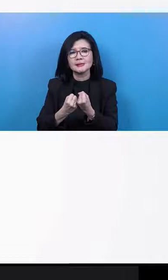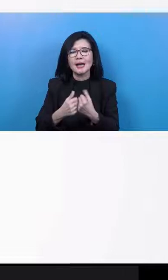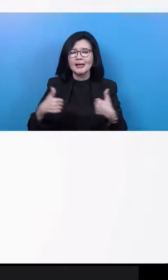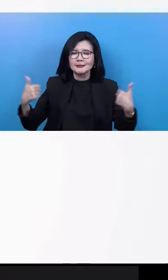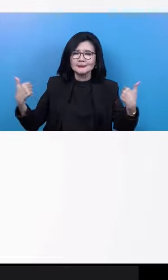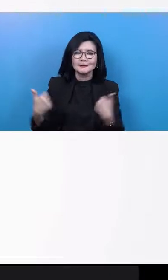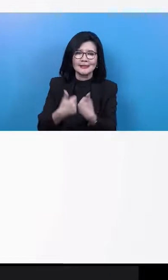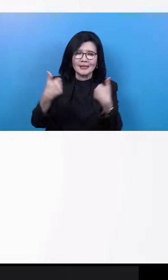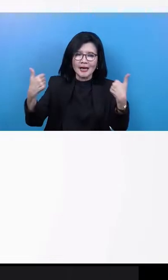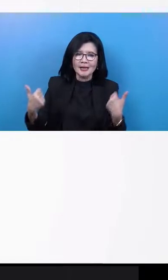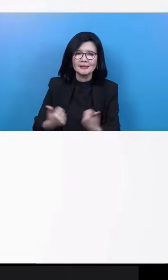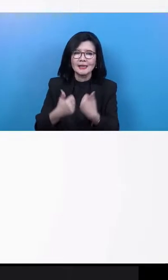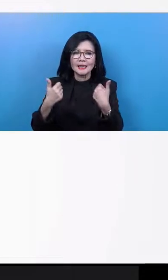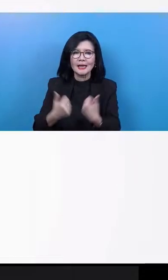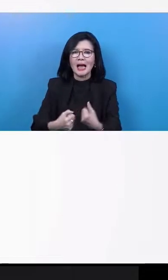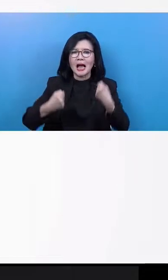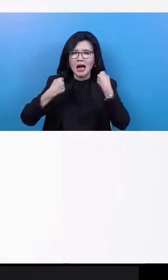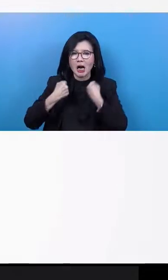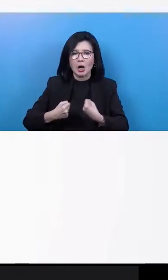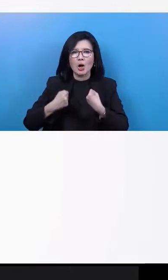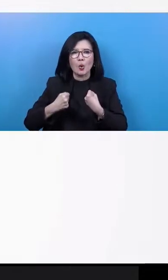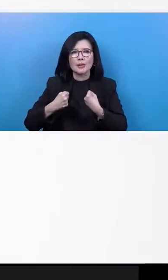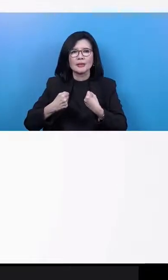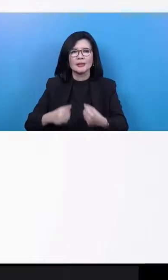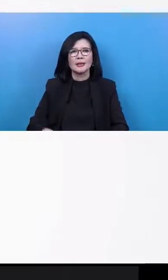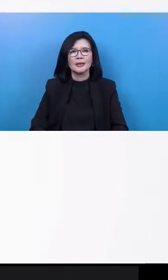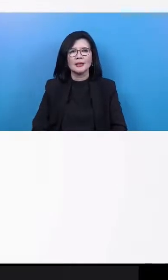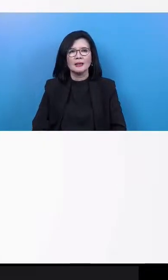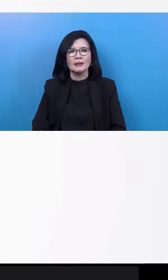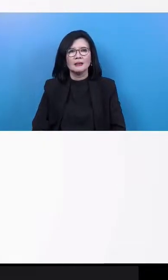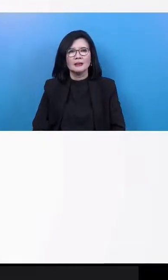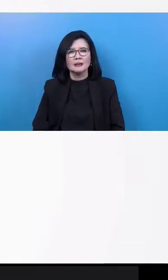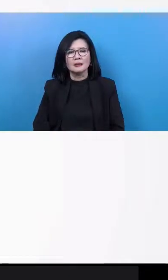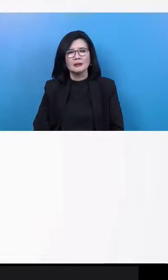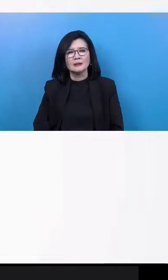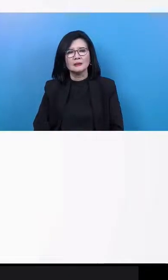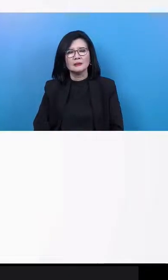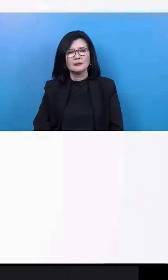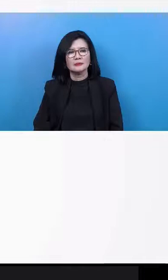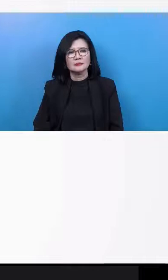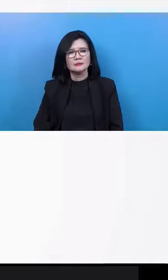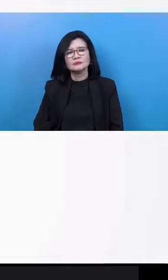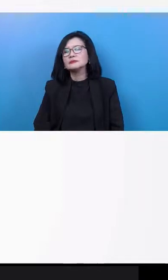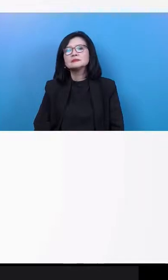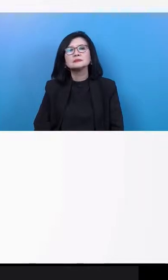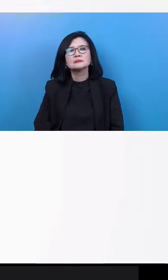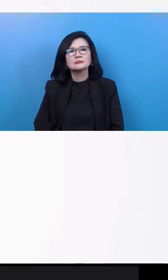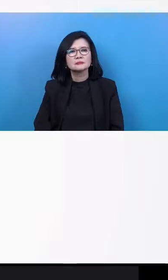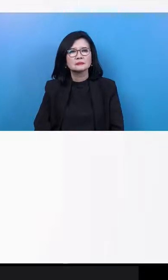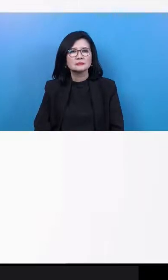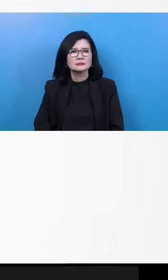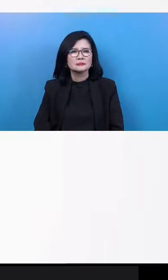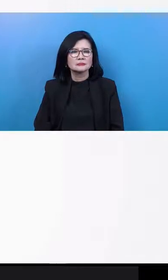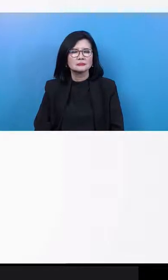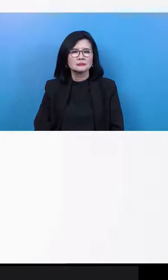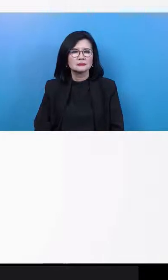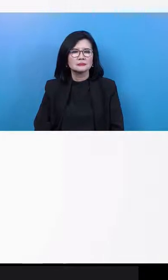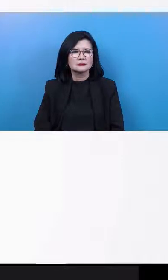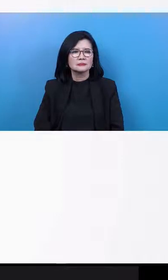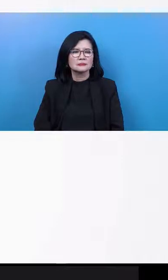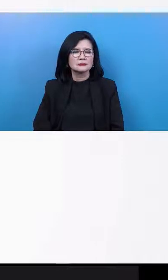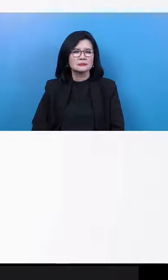have in our region. Mi nombre es Claudia Herrera, soy la secretaria ejecutiva del Centro de Coordinación para